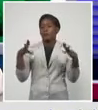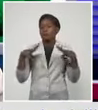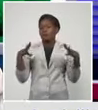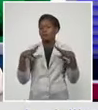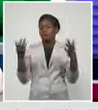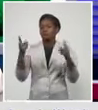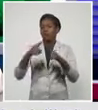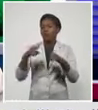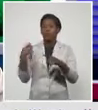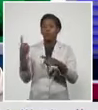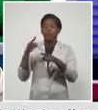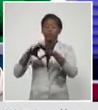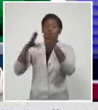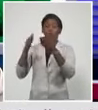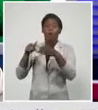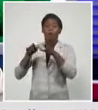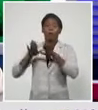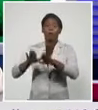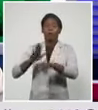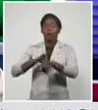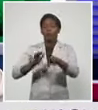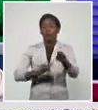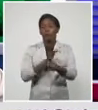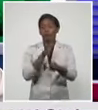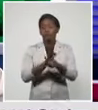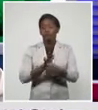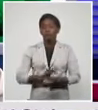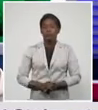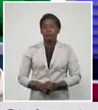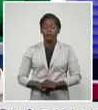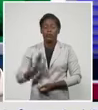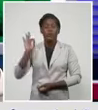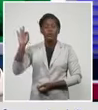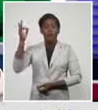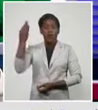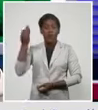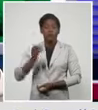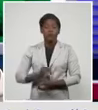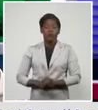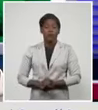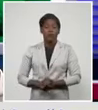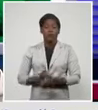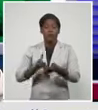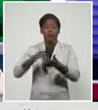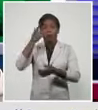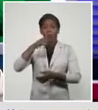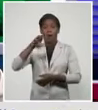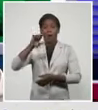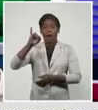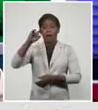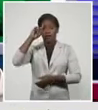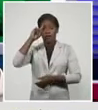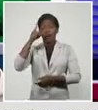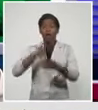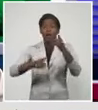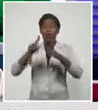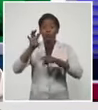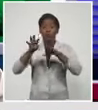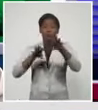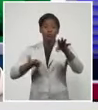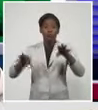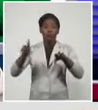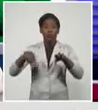mundo. Francia ya se ha reiterado, París y creo que 16 estados más, bueno, pues totalmente en